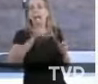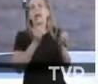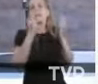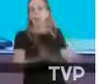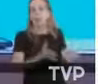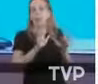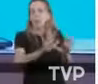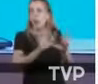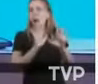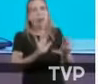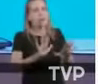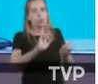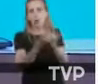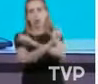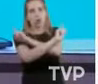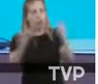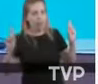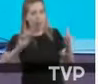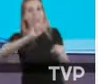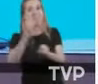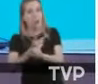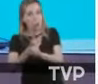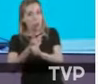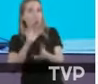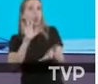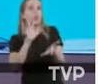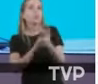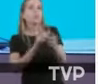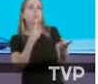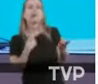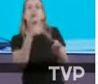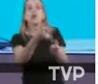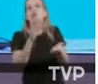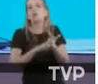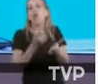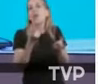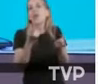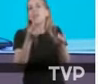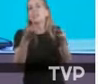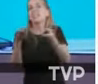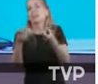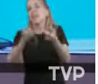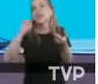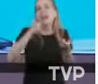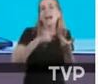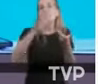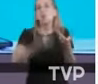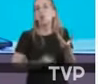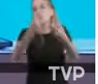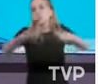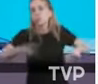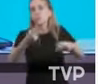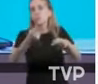es inalterable. La segunda regla, que tiene que ver con las tarifas, nosotros no vamos a firmar ningún acuerdo que